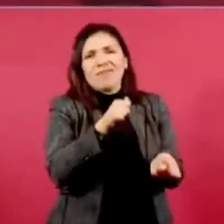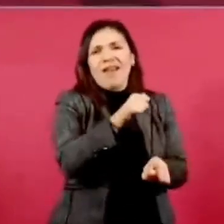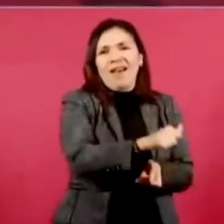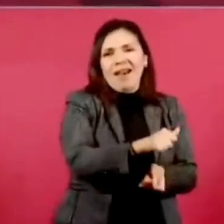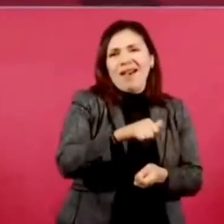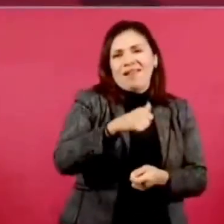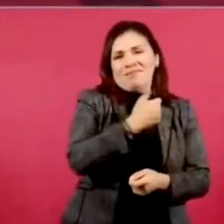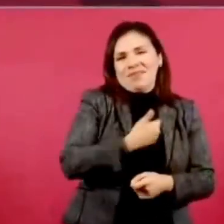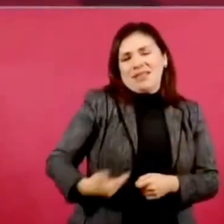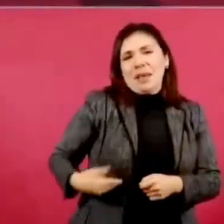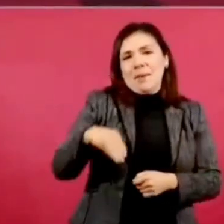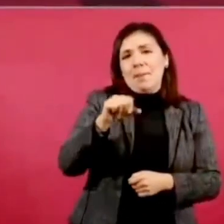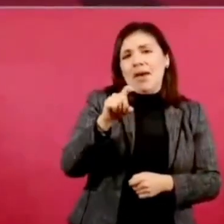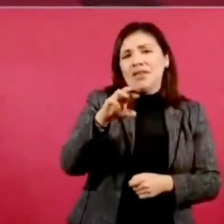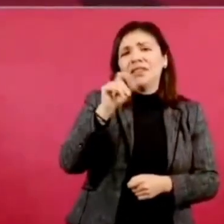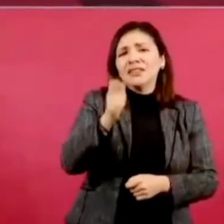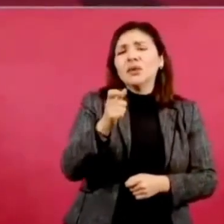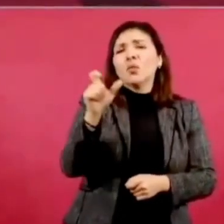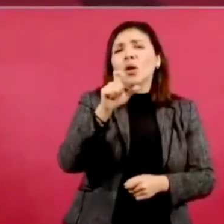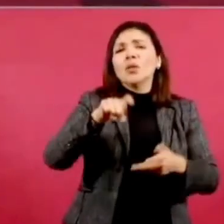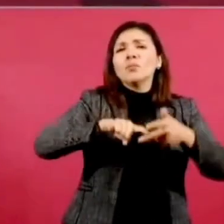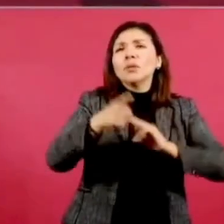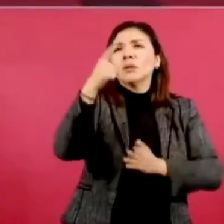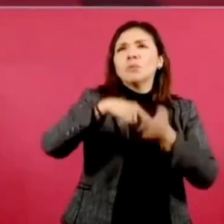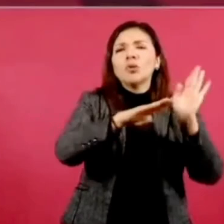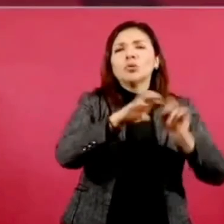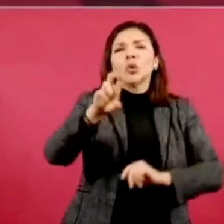Desde el 83 ya era secretario